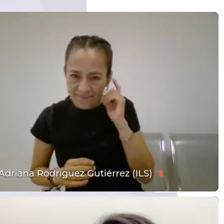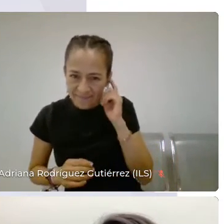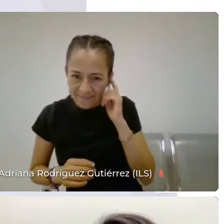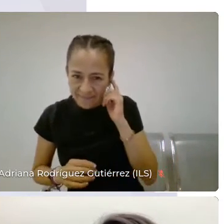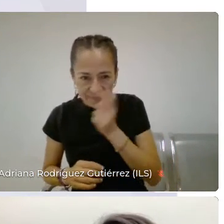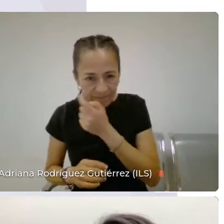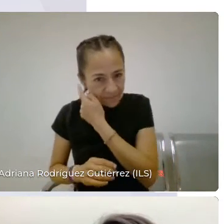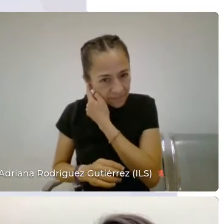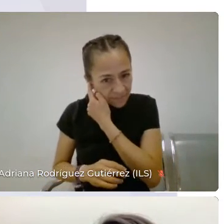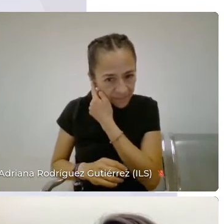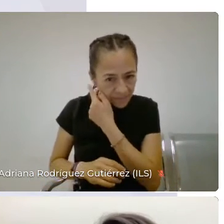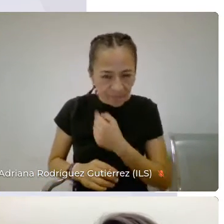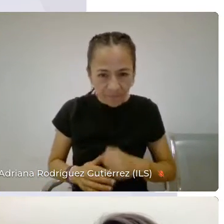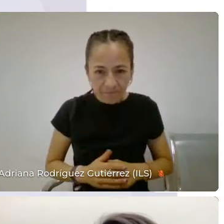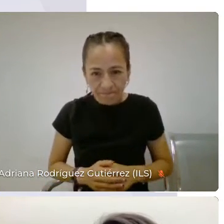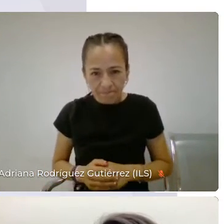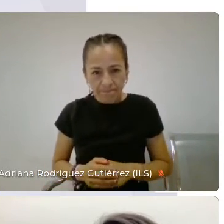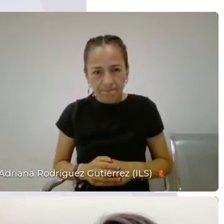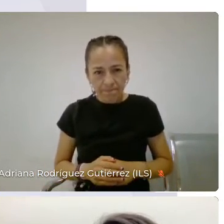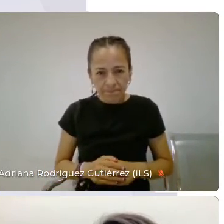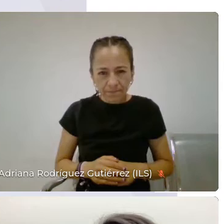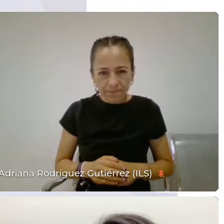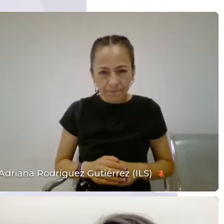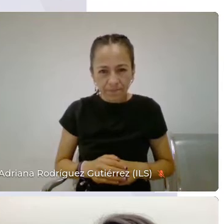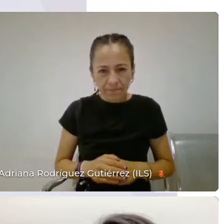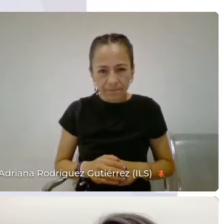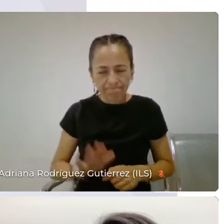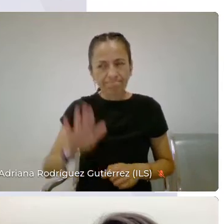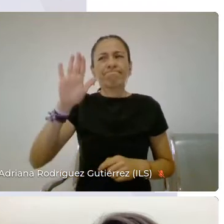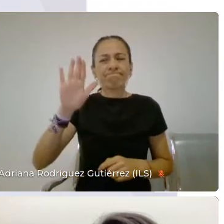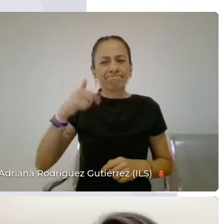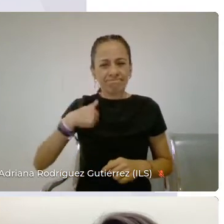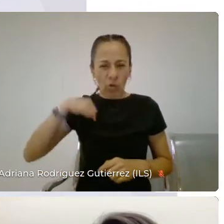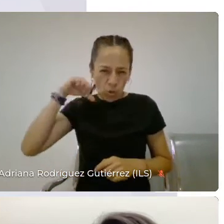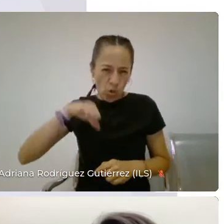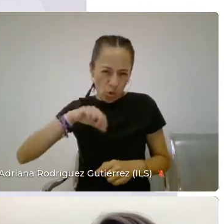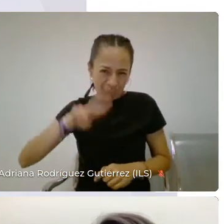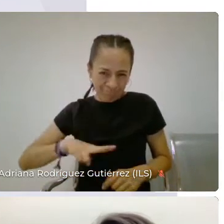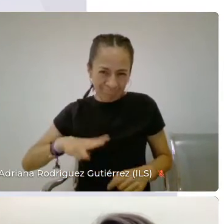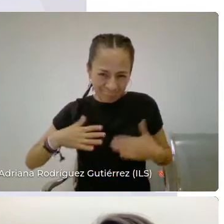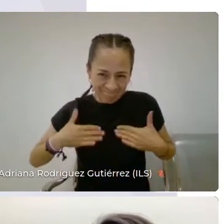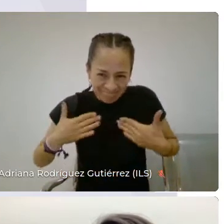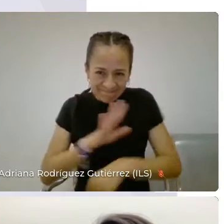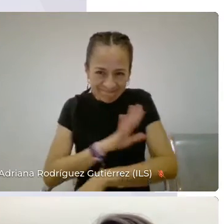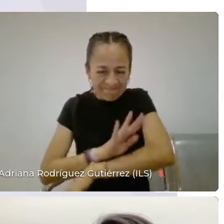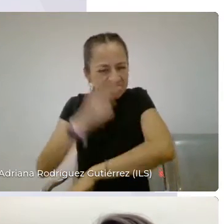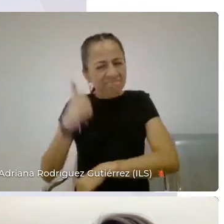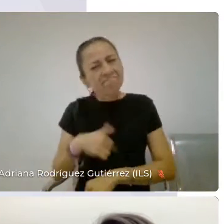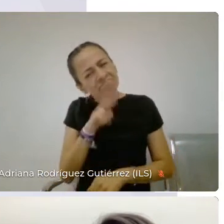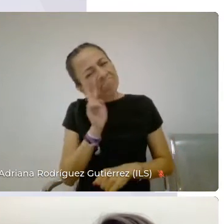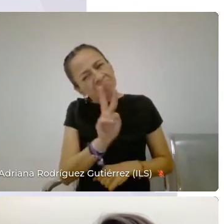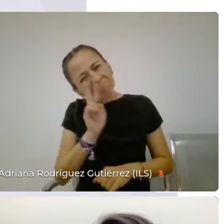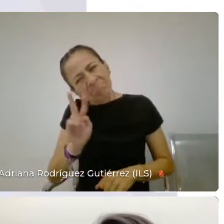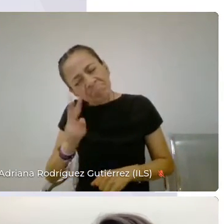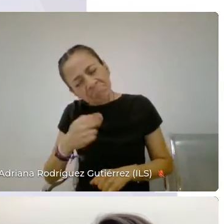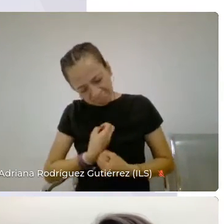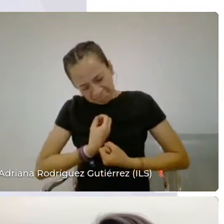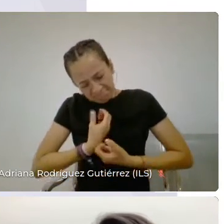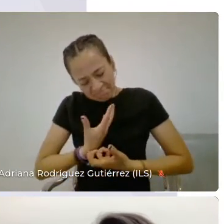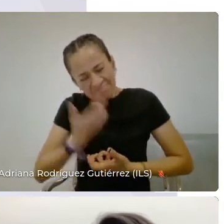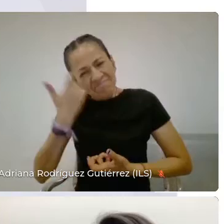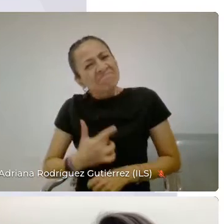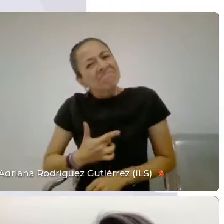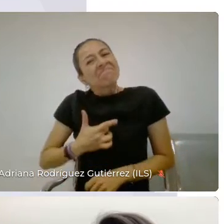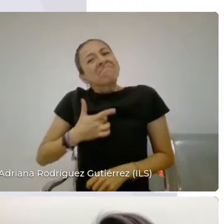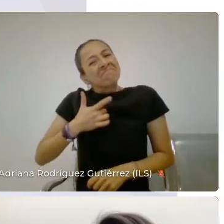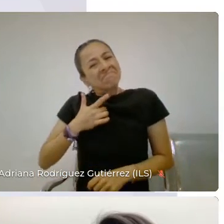Yo me quedo pues con un sabor agradable de todo esto, pero digamos que la cosa, son como 3